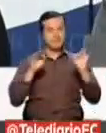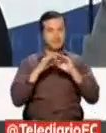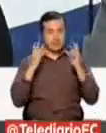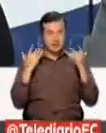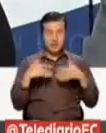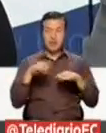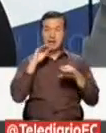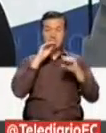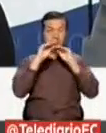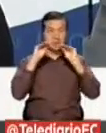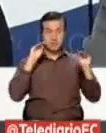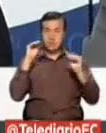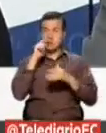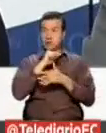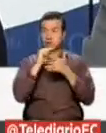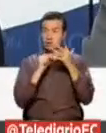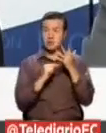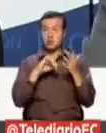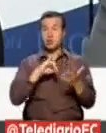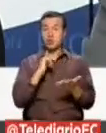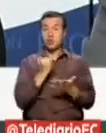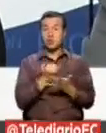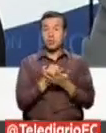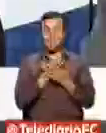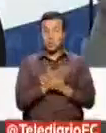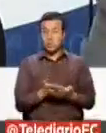conformar las juntas